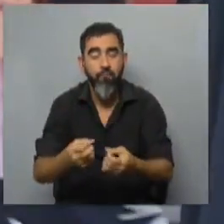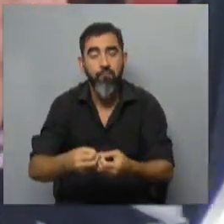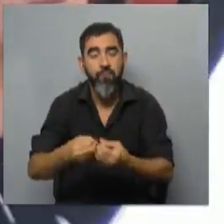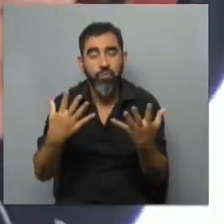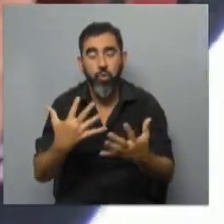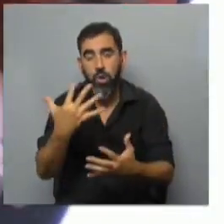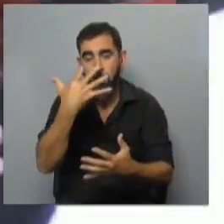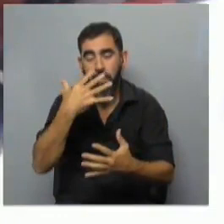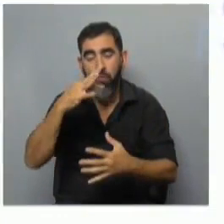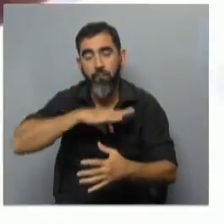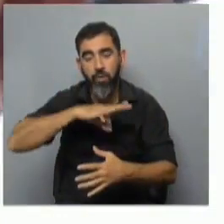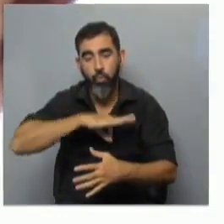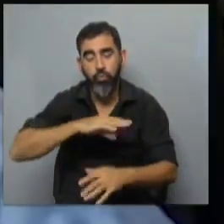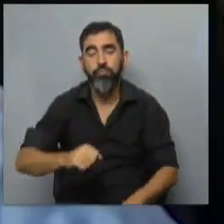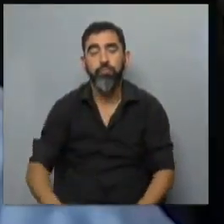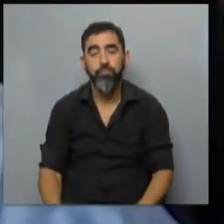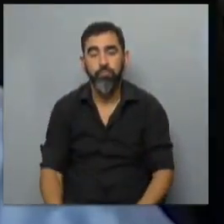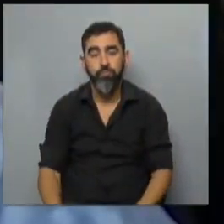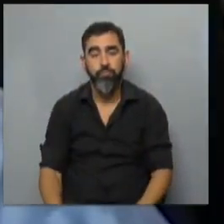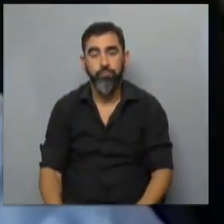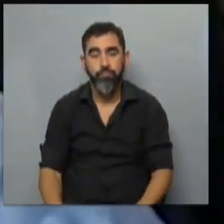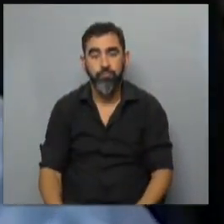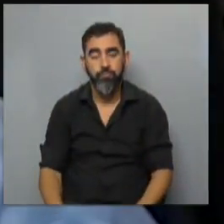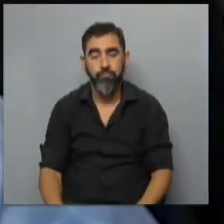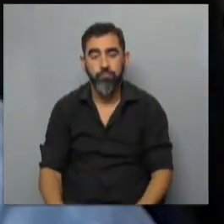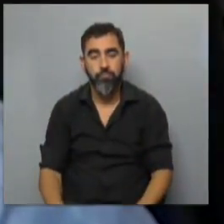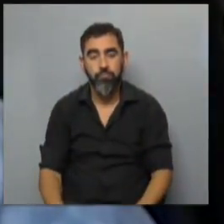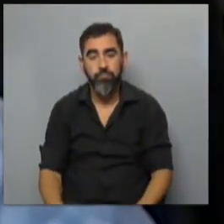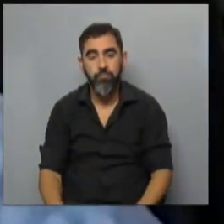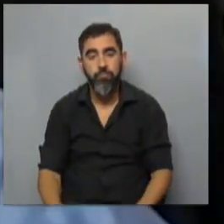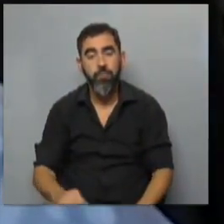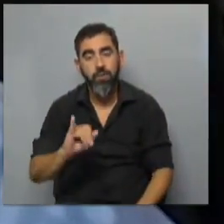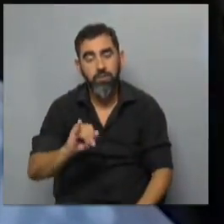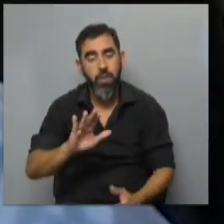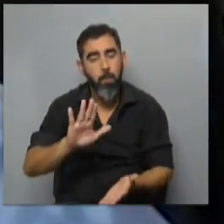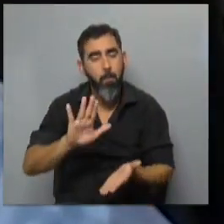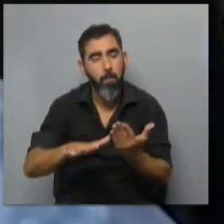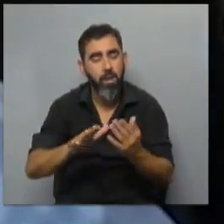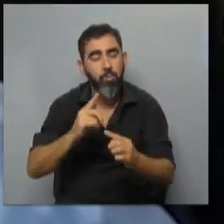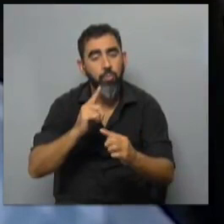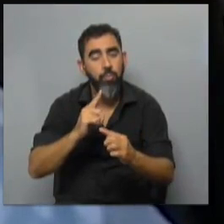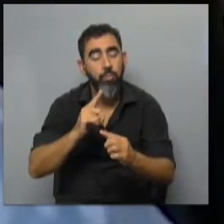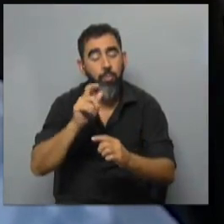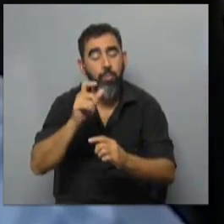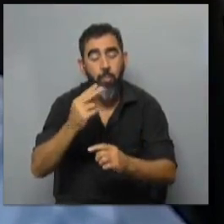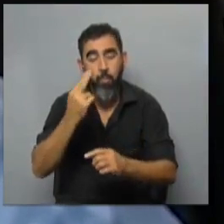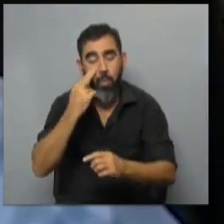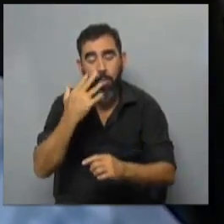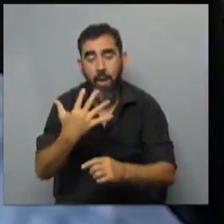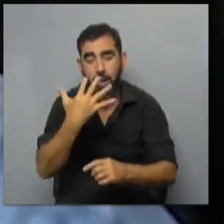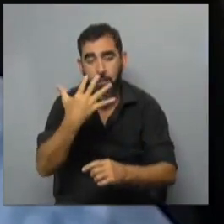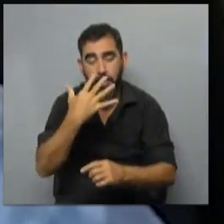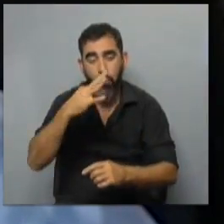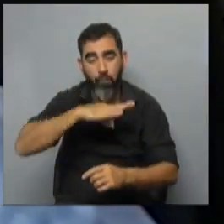viral lo que sí estamos viviendo es un aumento de casos virales respiratorios no